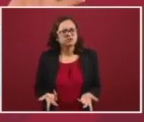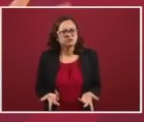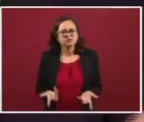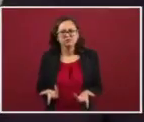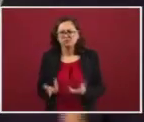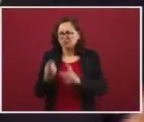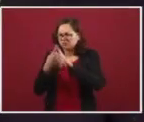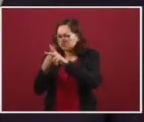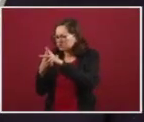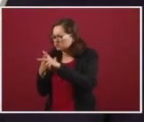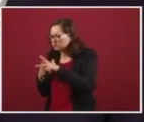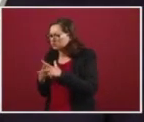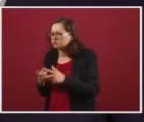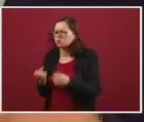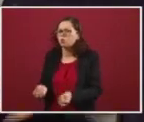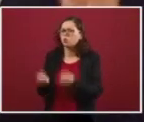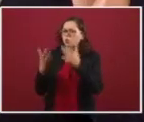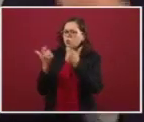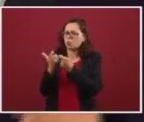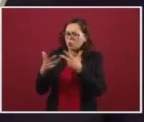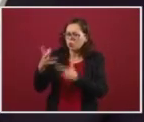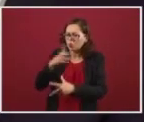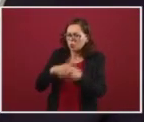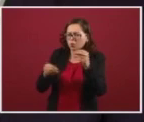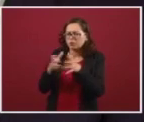lo que tiene que ver con crecimiento económico